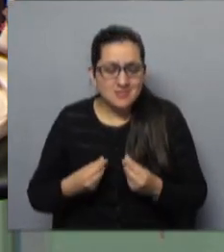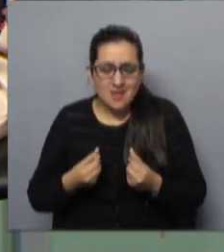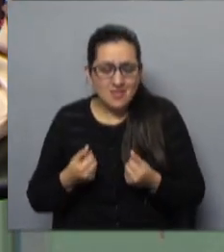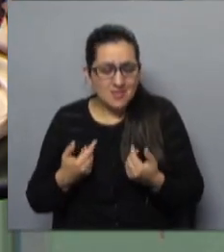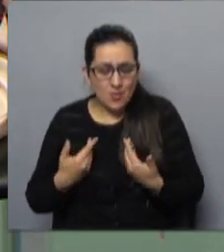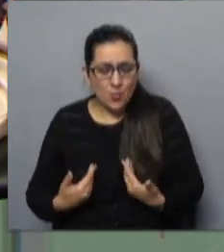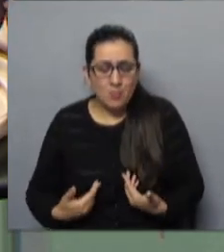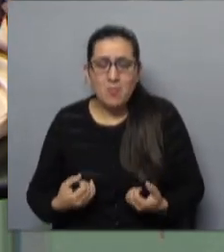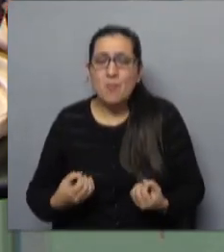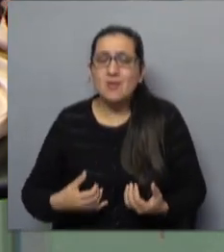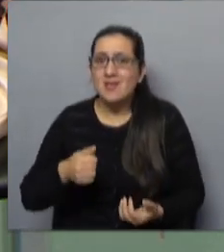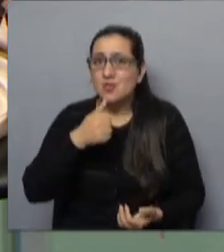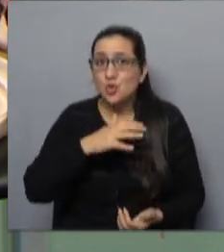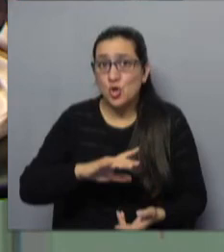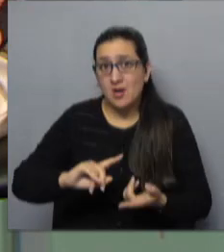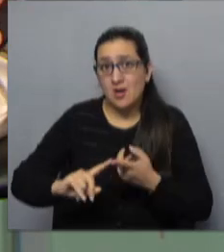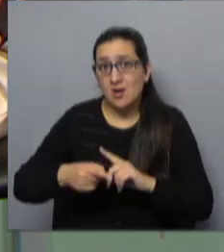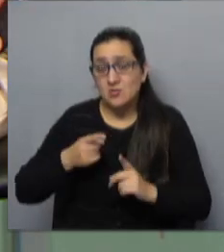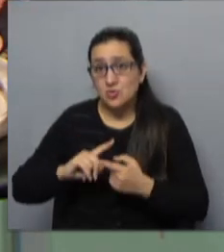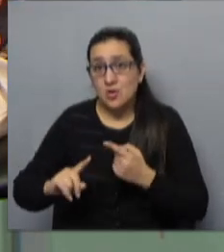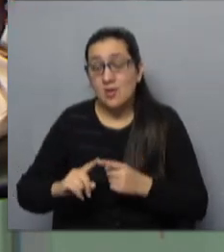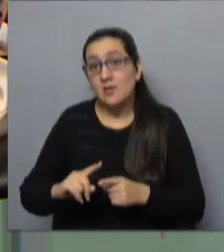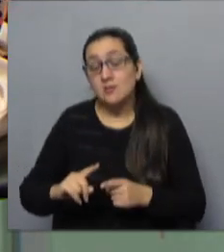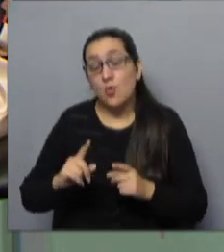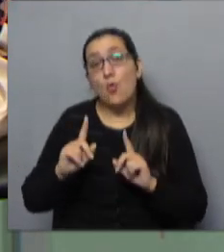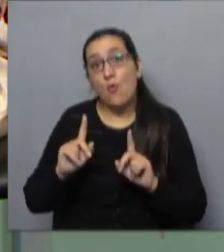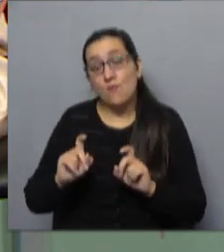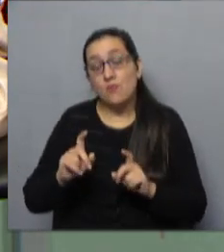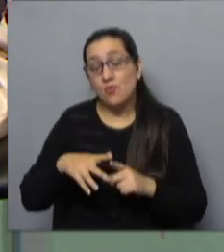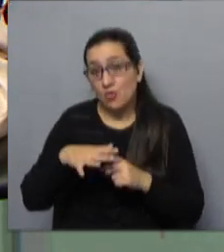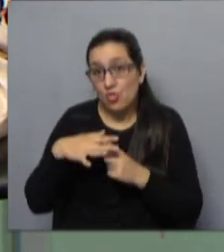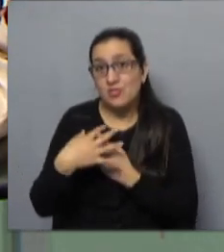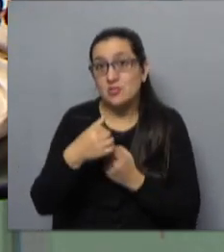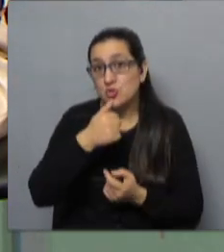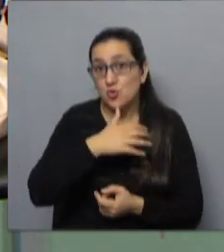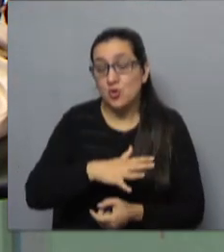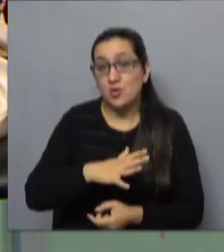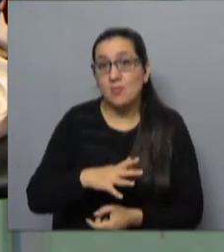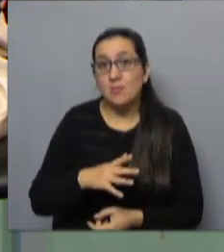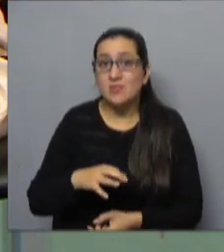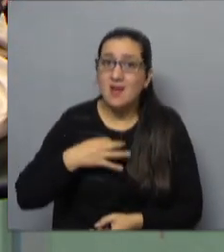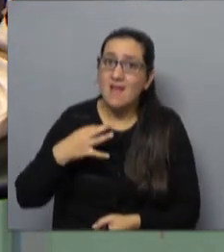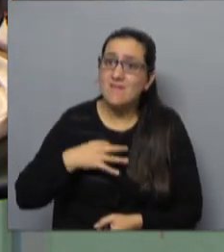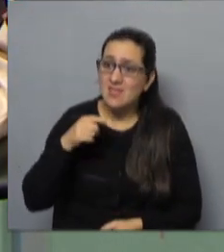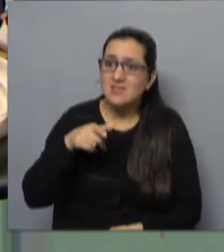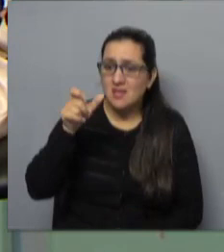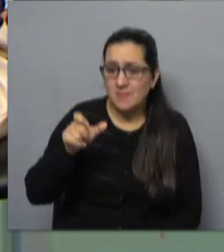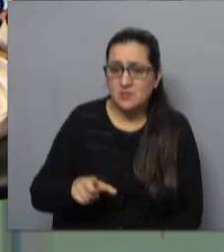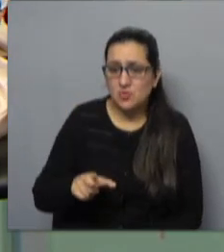hay historias que tienen que ver, por supuesto, con el contexto histórico, pero que han atravesado la vida de estas personas y lejos